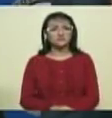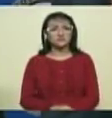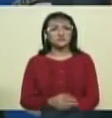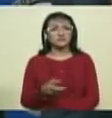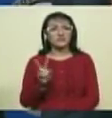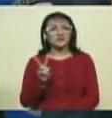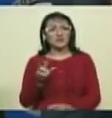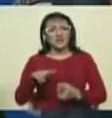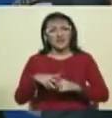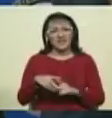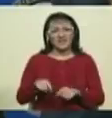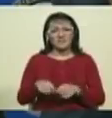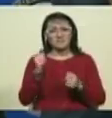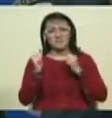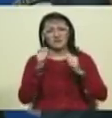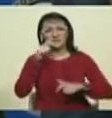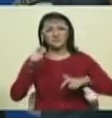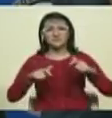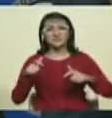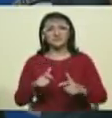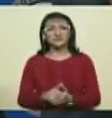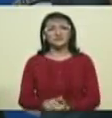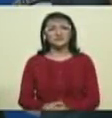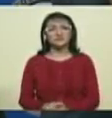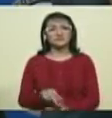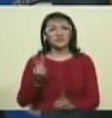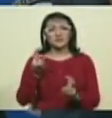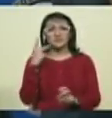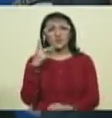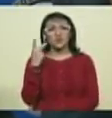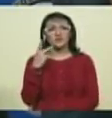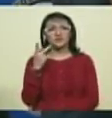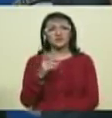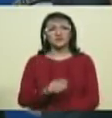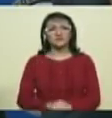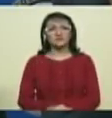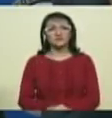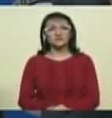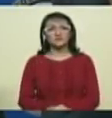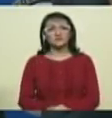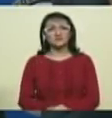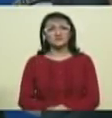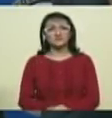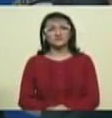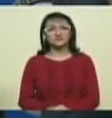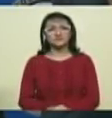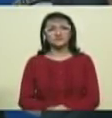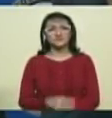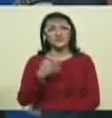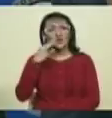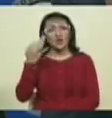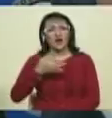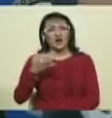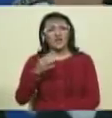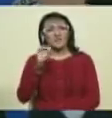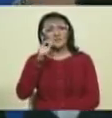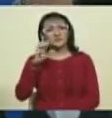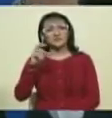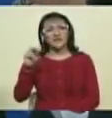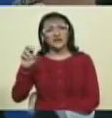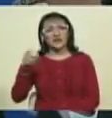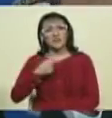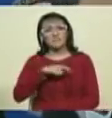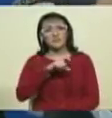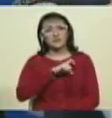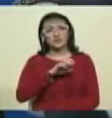se tortura y se mata gente por razones políticas. Eso ya, yo creo que no se lo cree ya ni la gente de CNN en español.